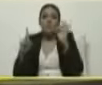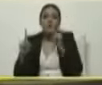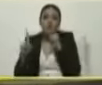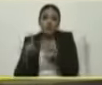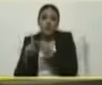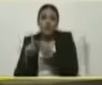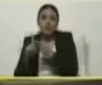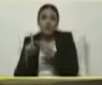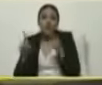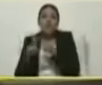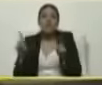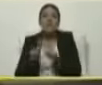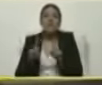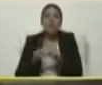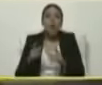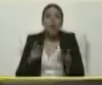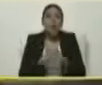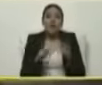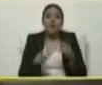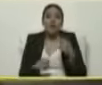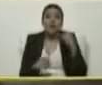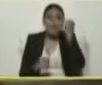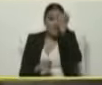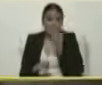Su imagen ha crecido con el pasar del tiempo.